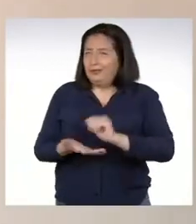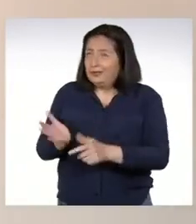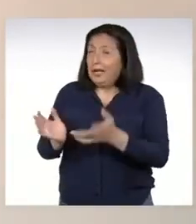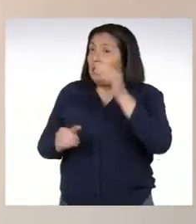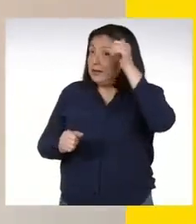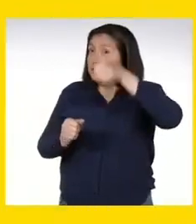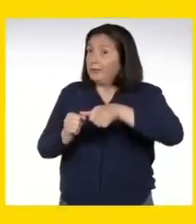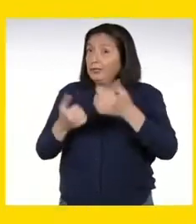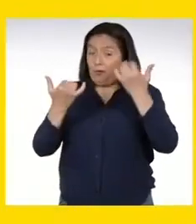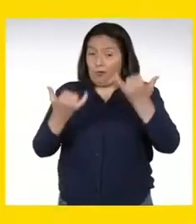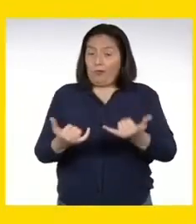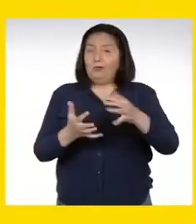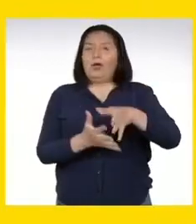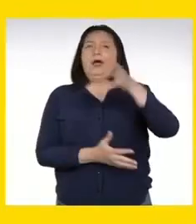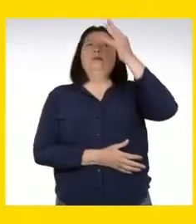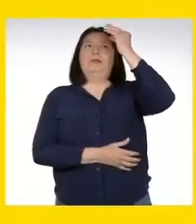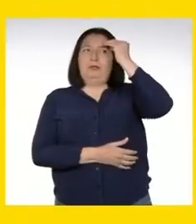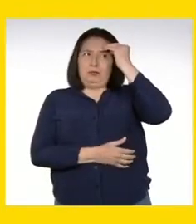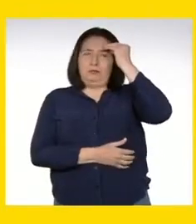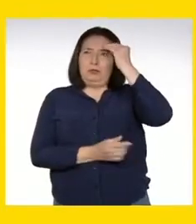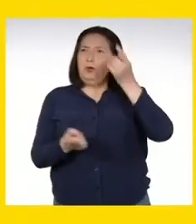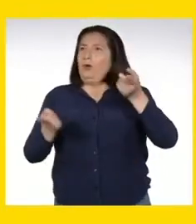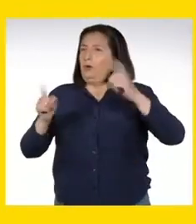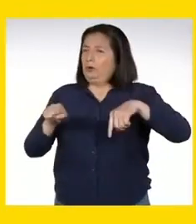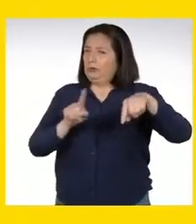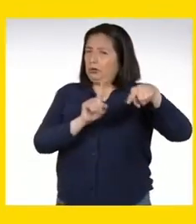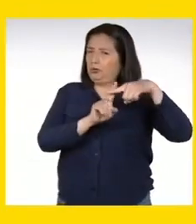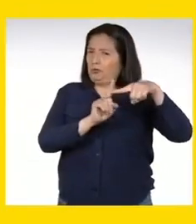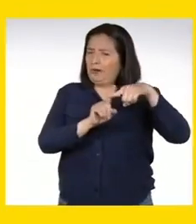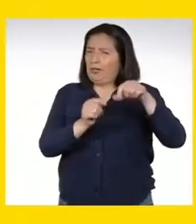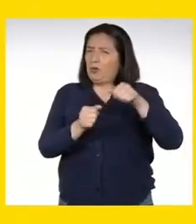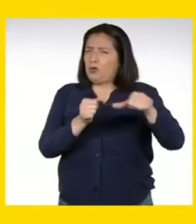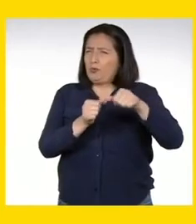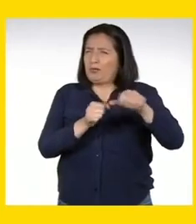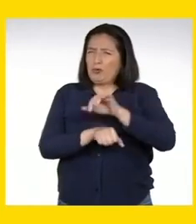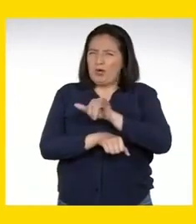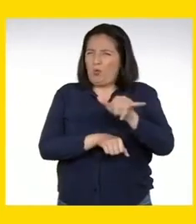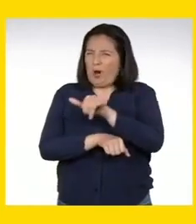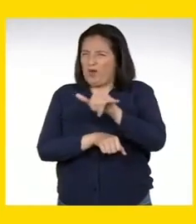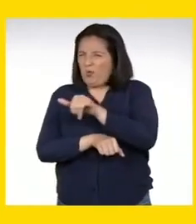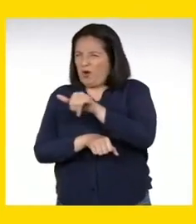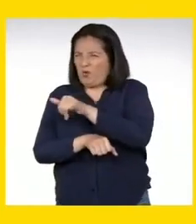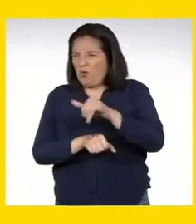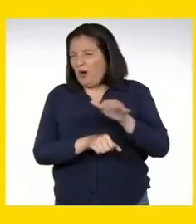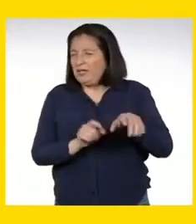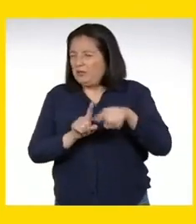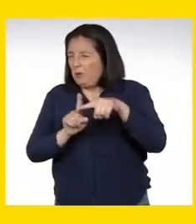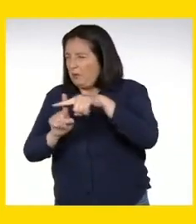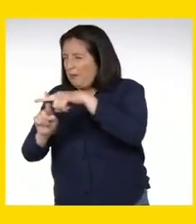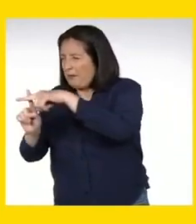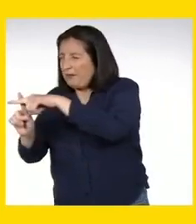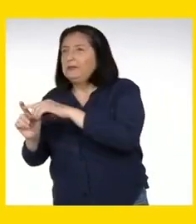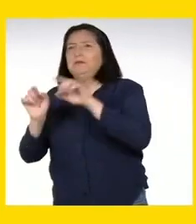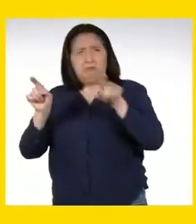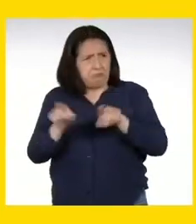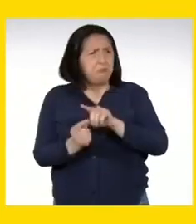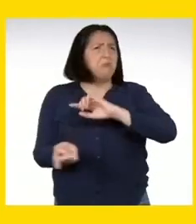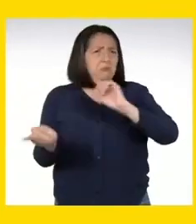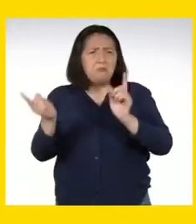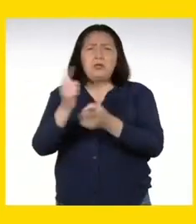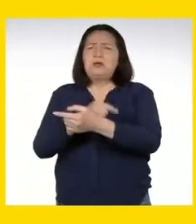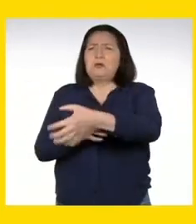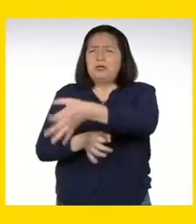Recordemos, hoy aprendimos que cuando debemos sumar el mismo número reiteradas veces, también